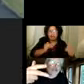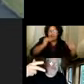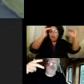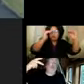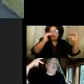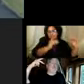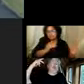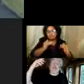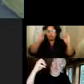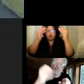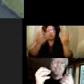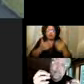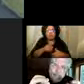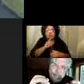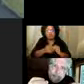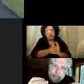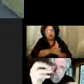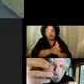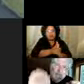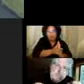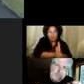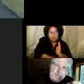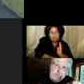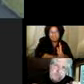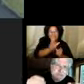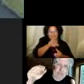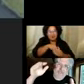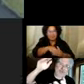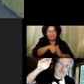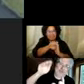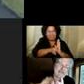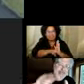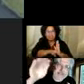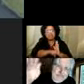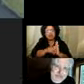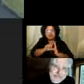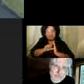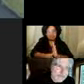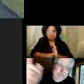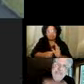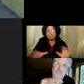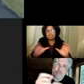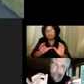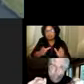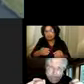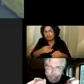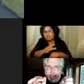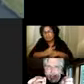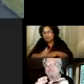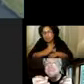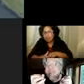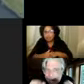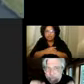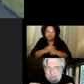profesionales de suporte directo. Y es, cosas como competencia, código de éticas, que sean algo bien, bien